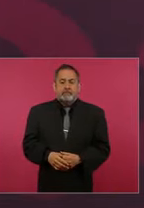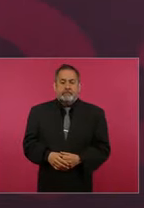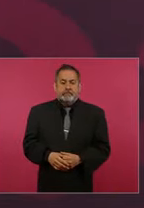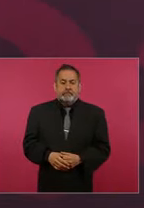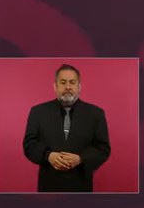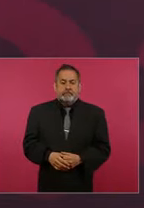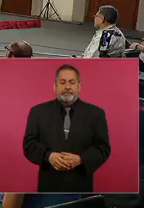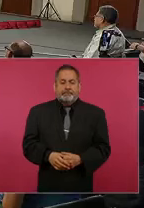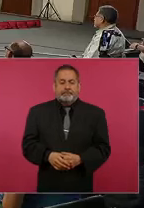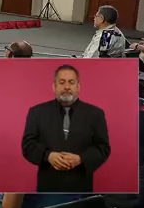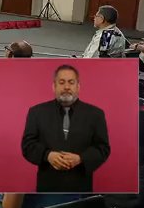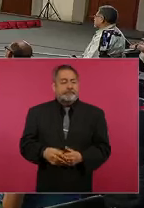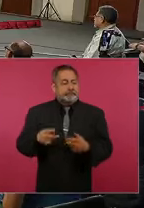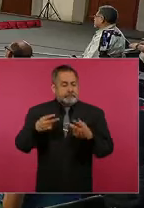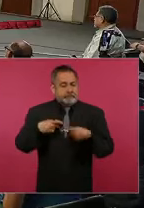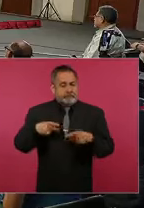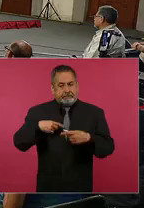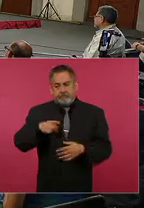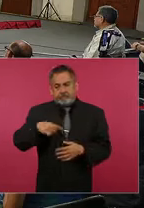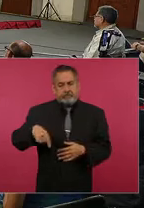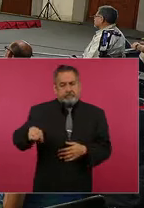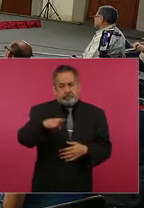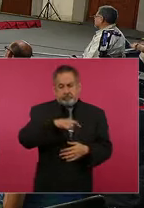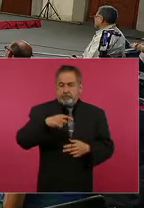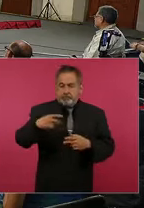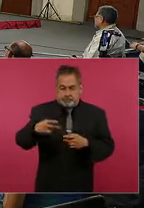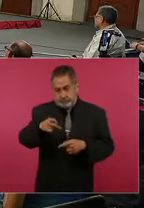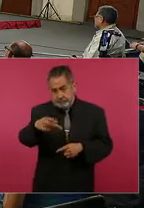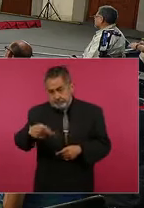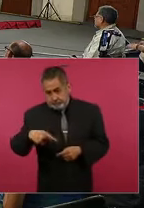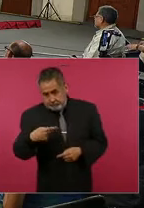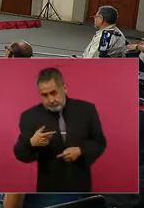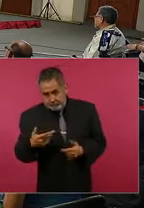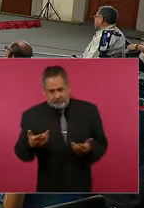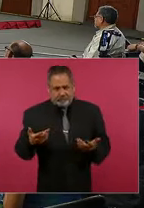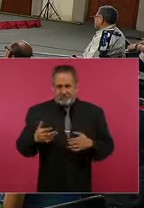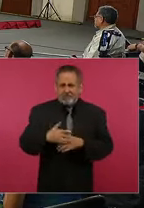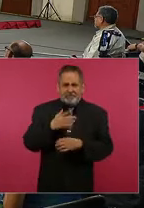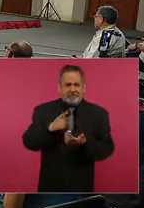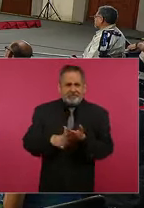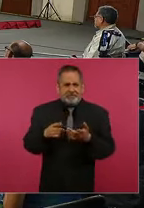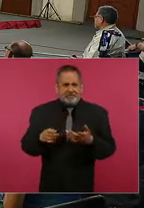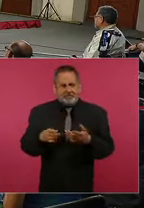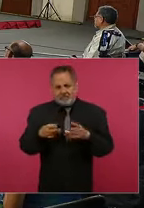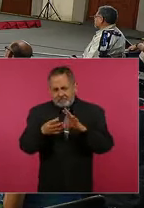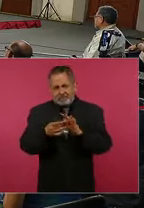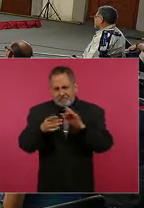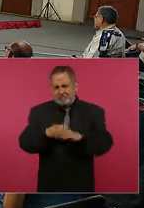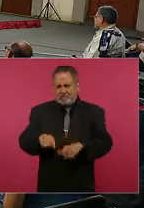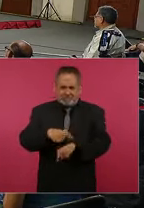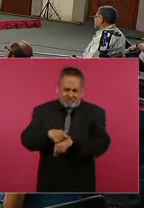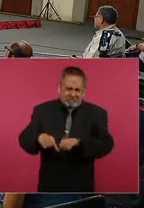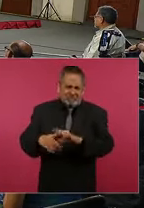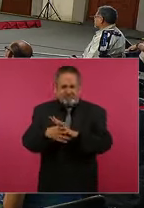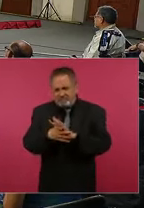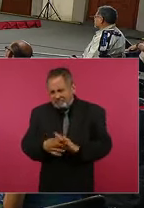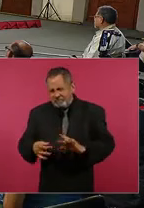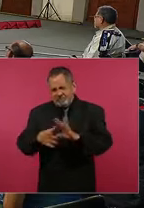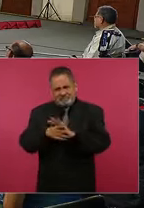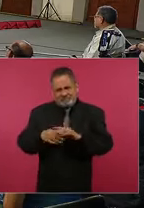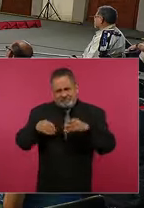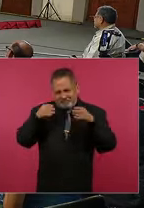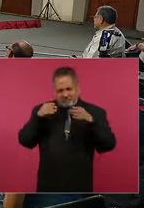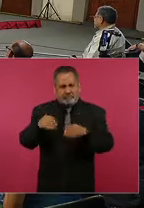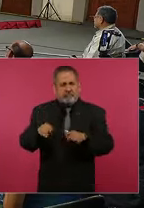Y la gente, porque me preguntas, ¿por qué le dedicas tanto, o le